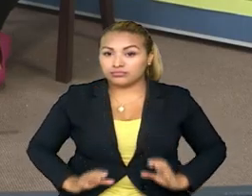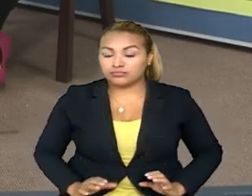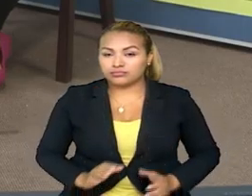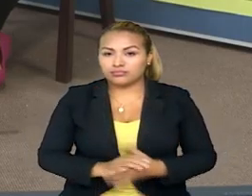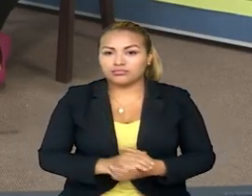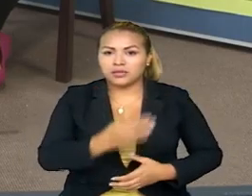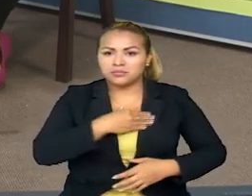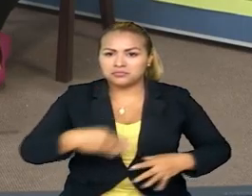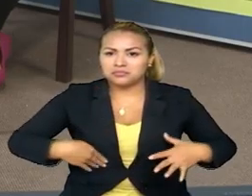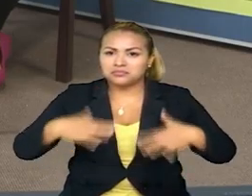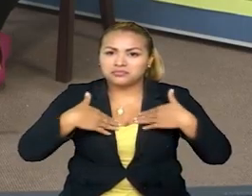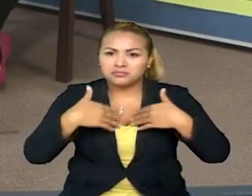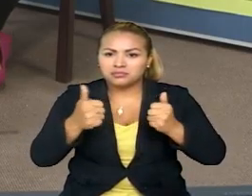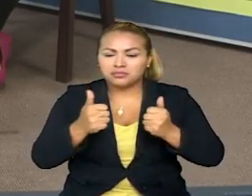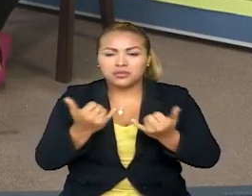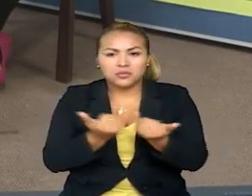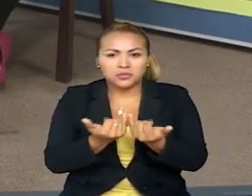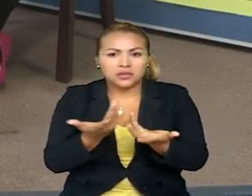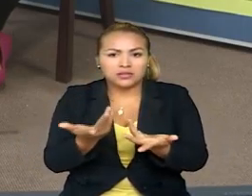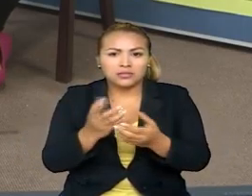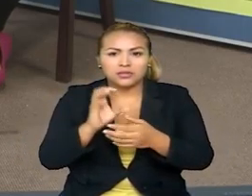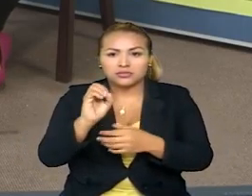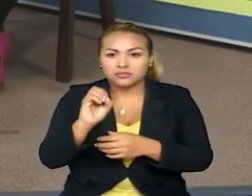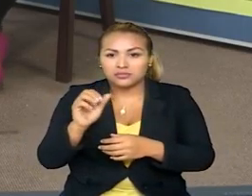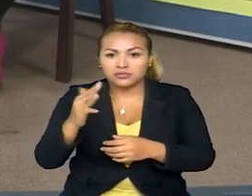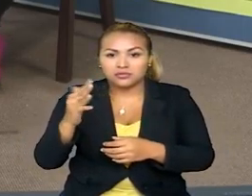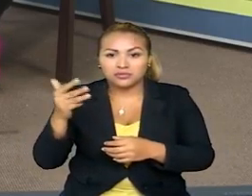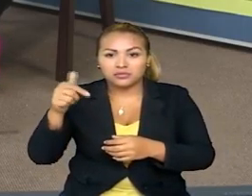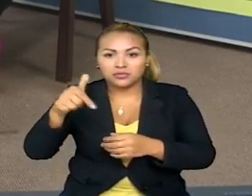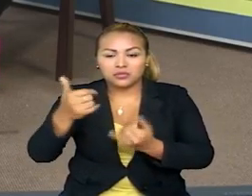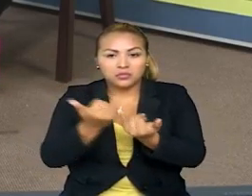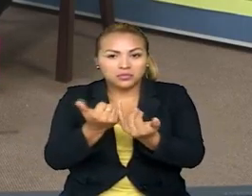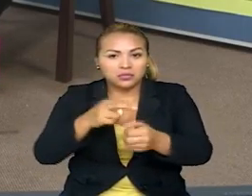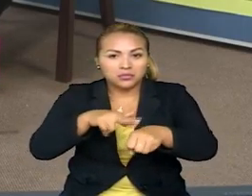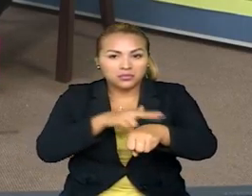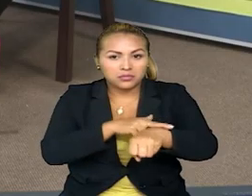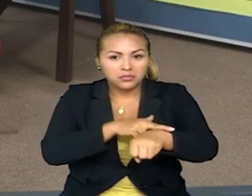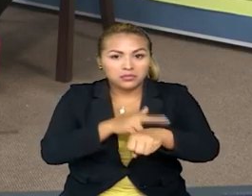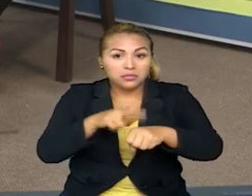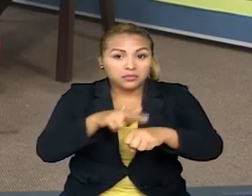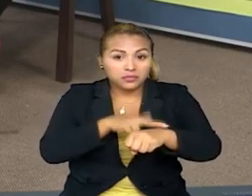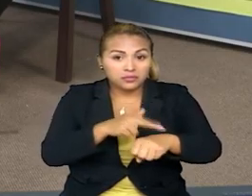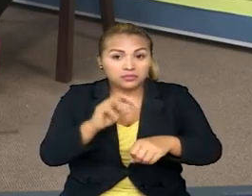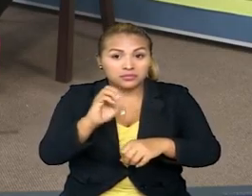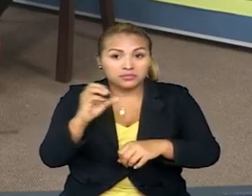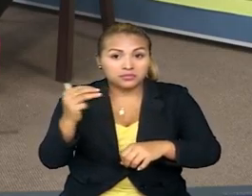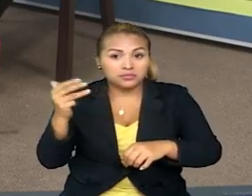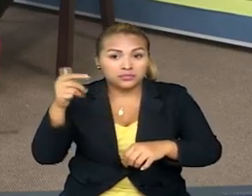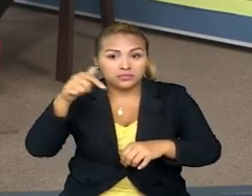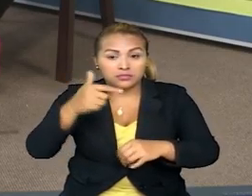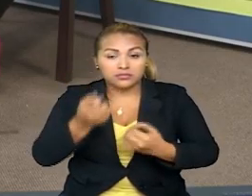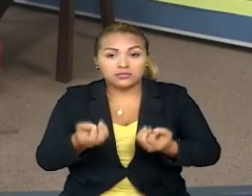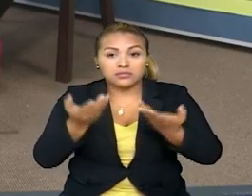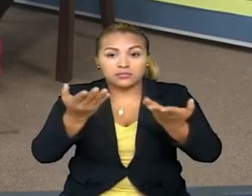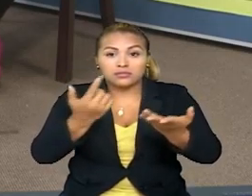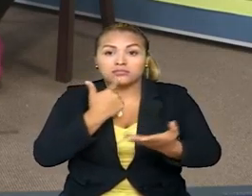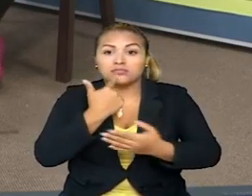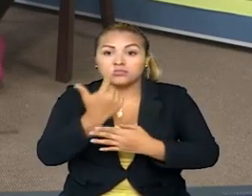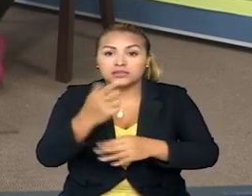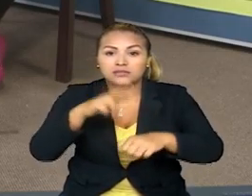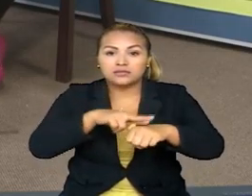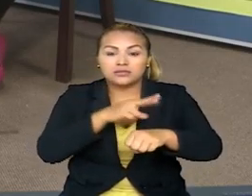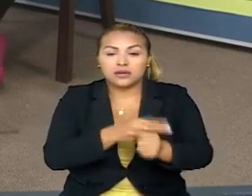tiende a la normativa ala 099 es la normativa de consumo de agua esa normativa te viene que viene anormal